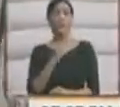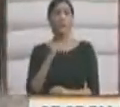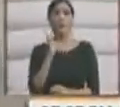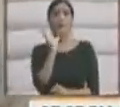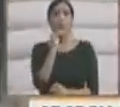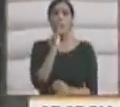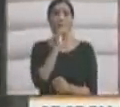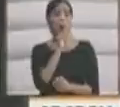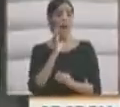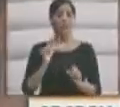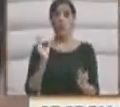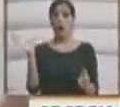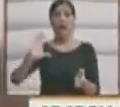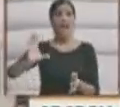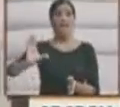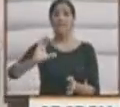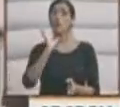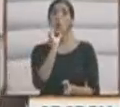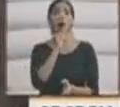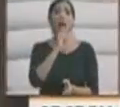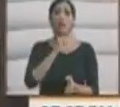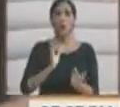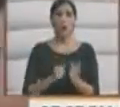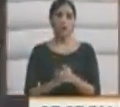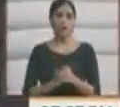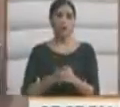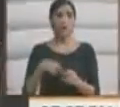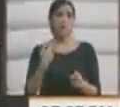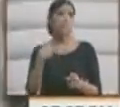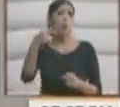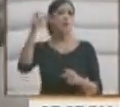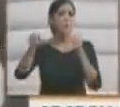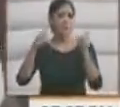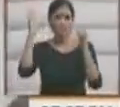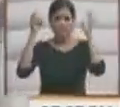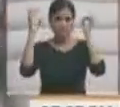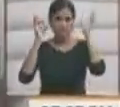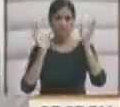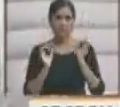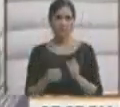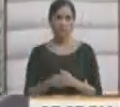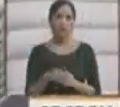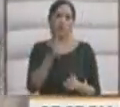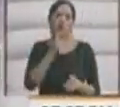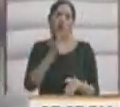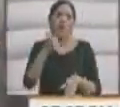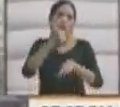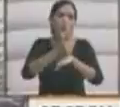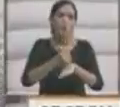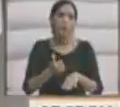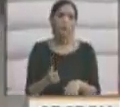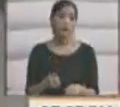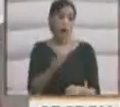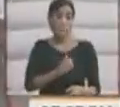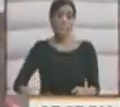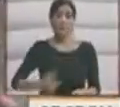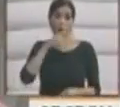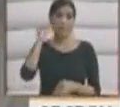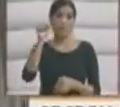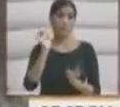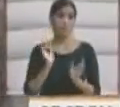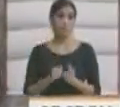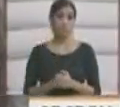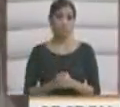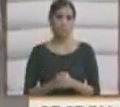harina. Coño, lo venden a otra persona, a otra vaina, por eso lo llaman. ¿Y a quién le echa la culpa? Al presidente de la República. ¿Quién le echa la